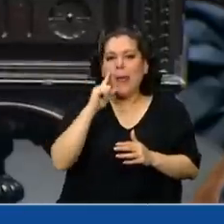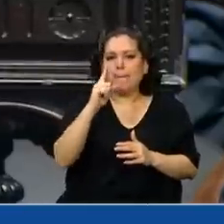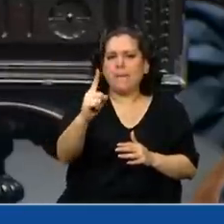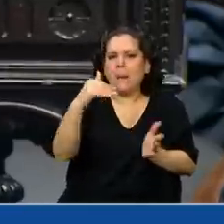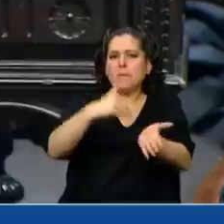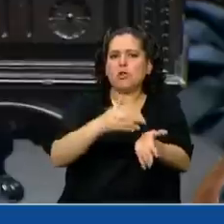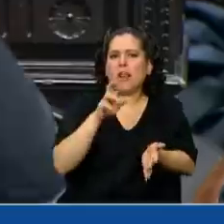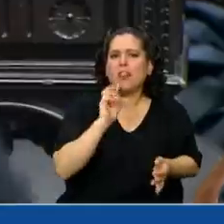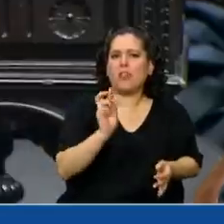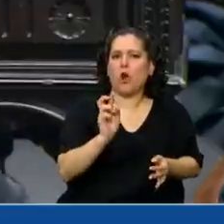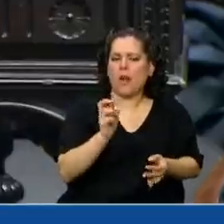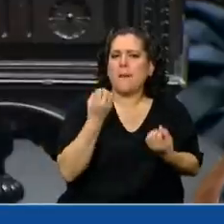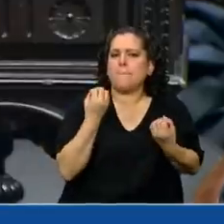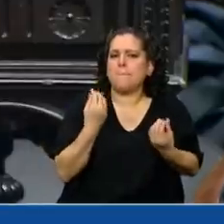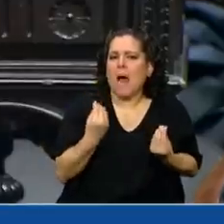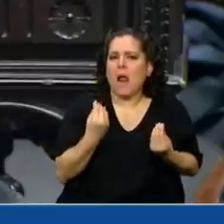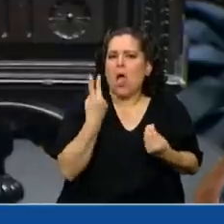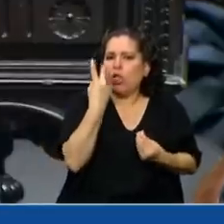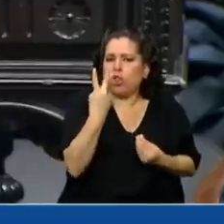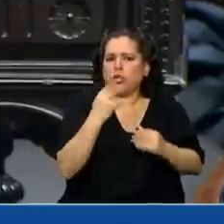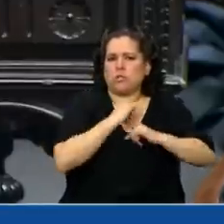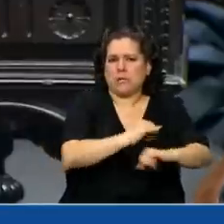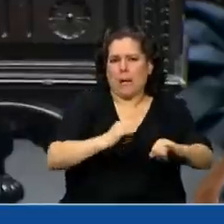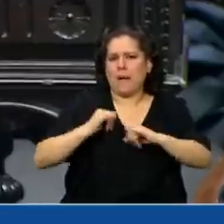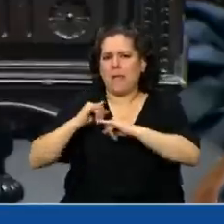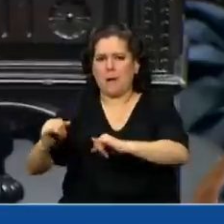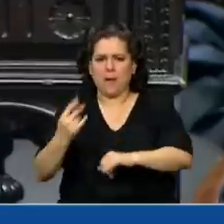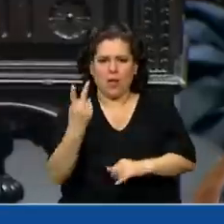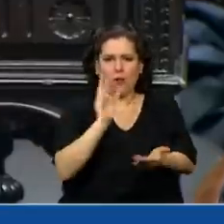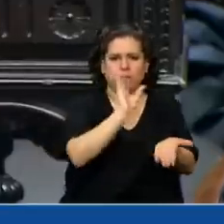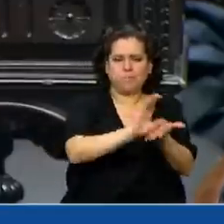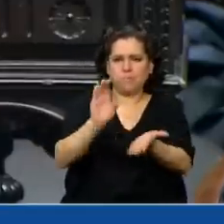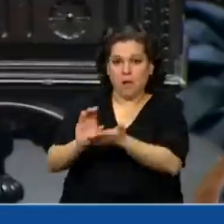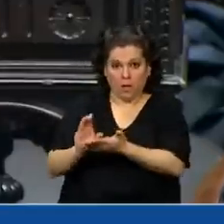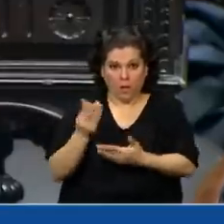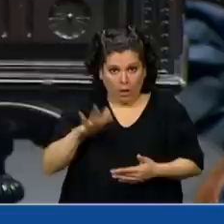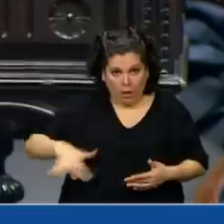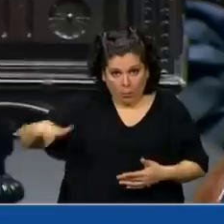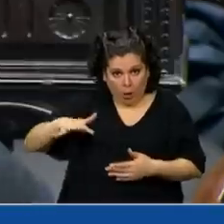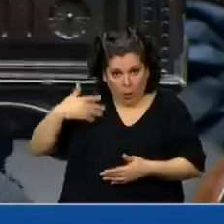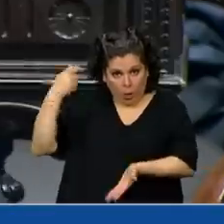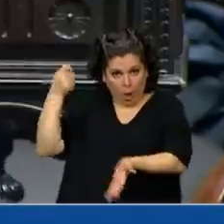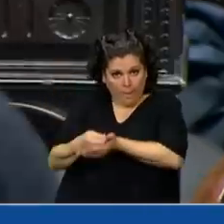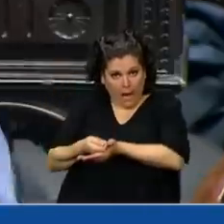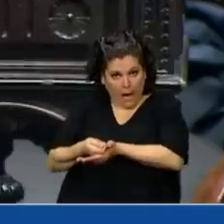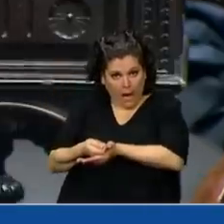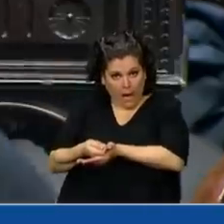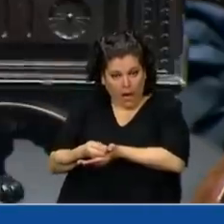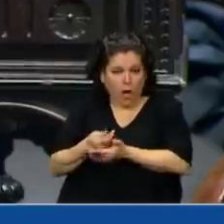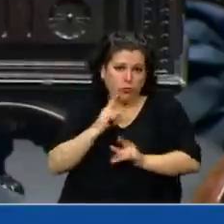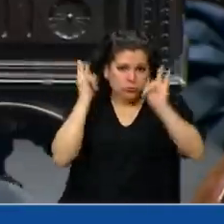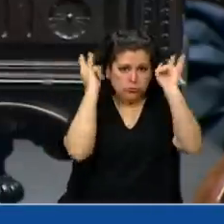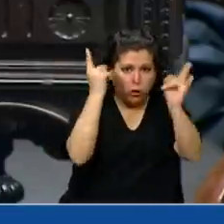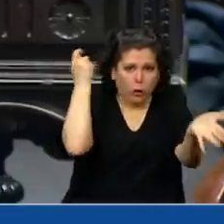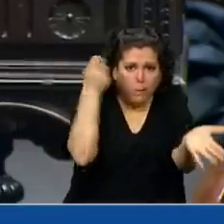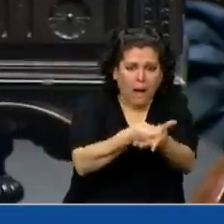de dólares para dos campañas. Déjense de joder, que no la pague el pueblo argentino. Páguenla ustedes, porque